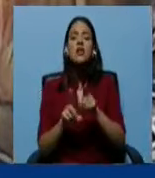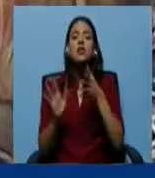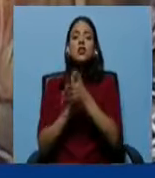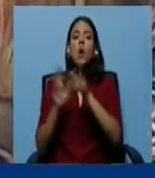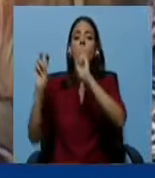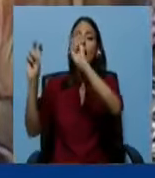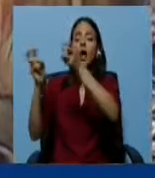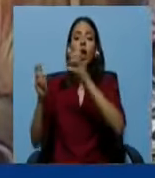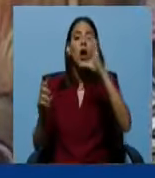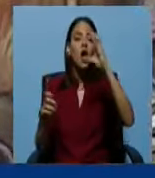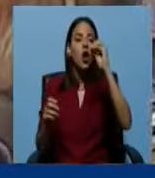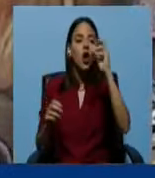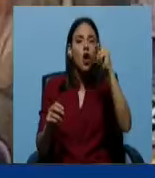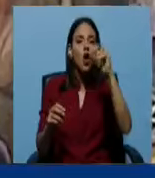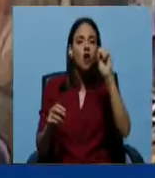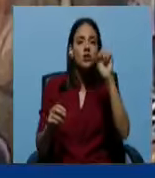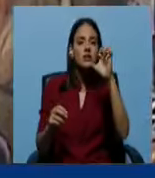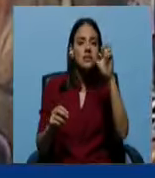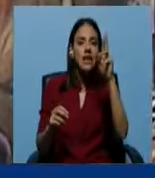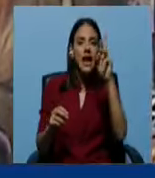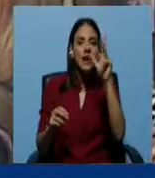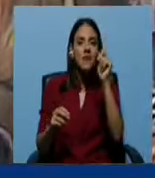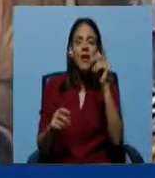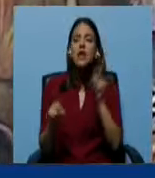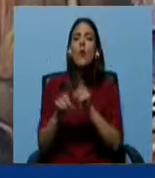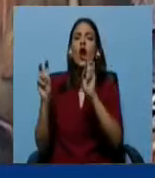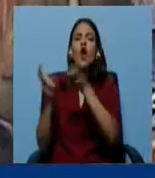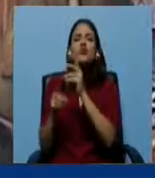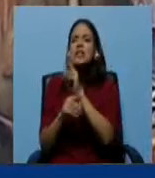Por eso Adán, querido Adán,